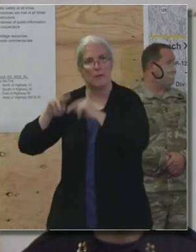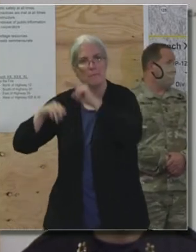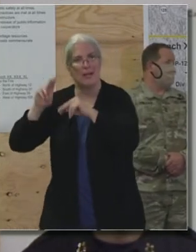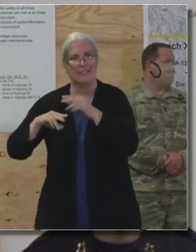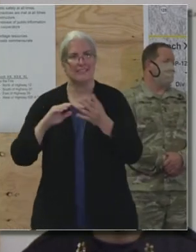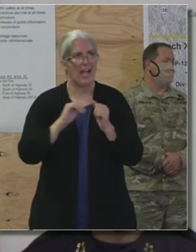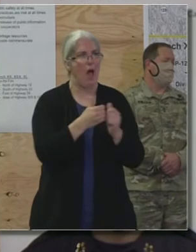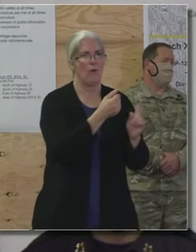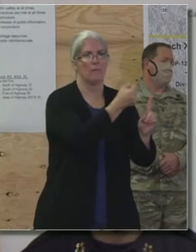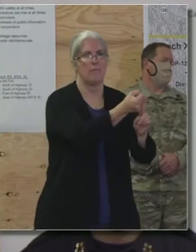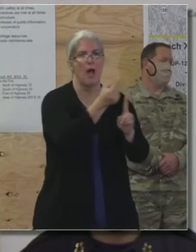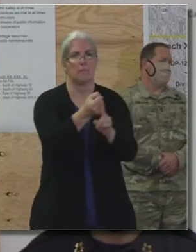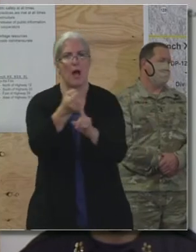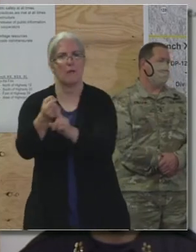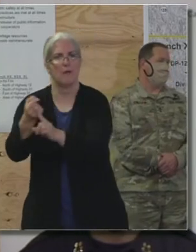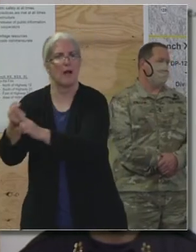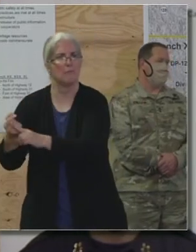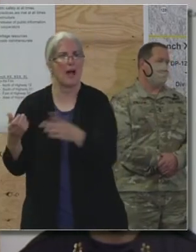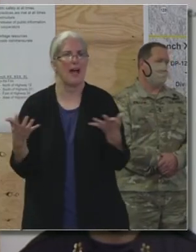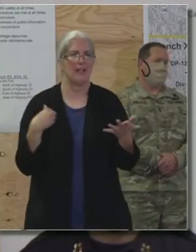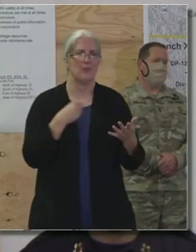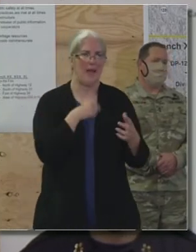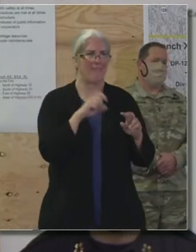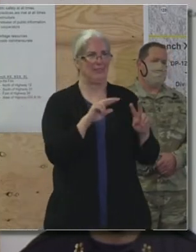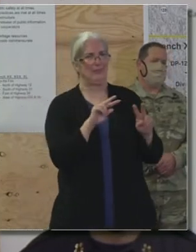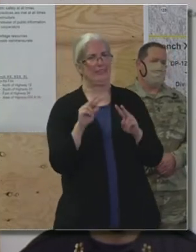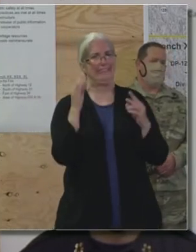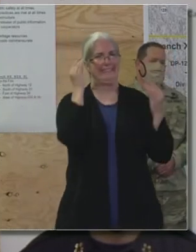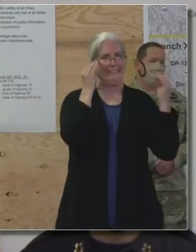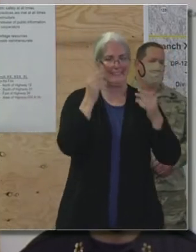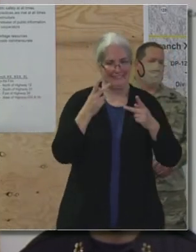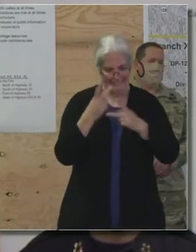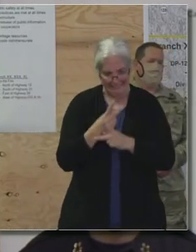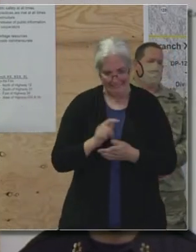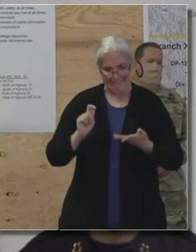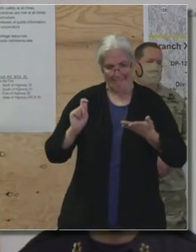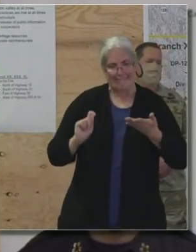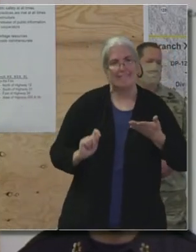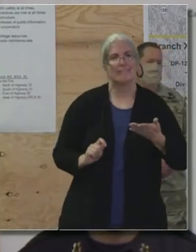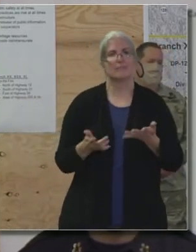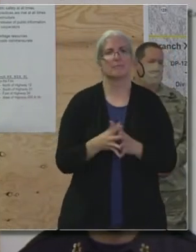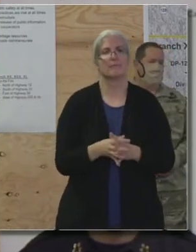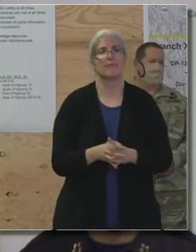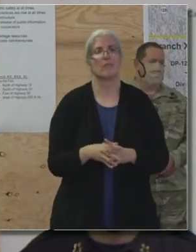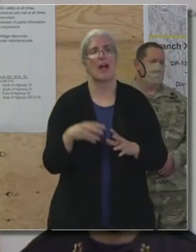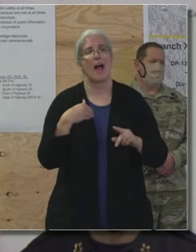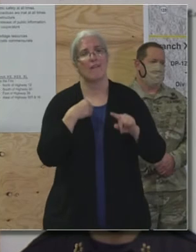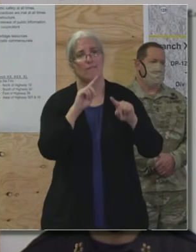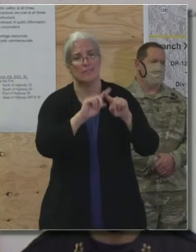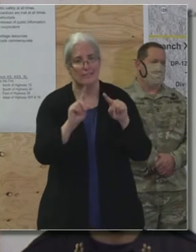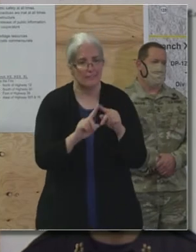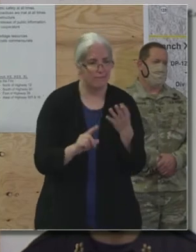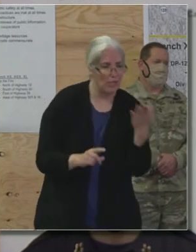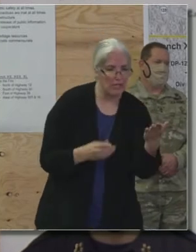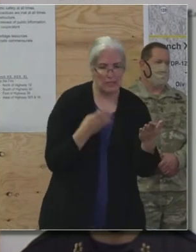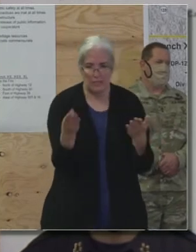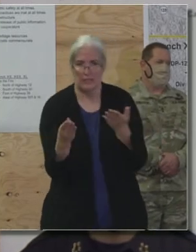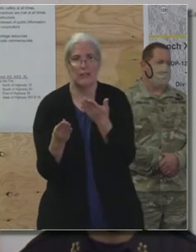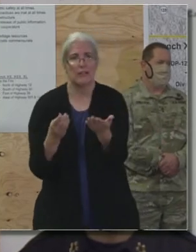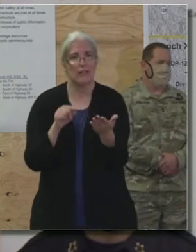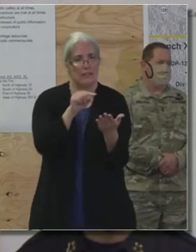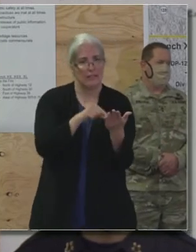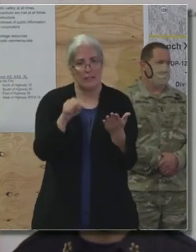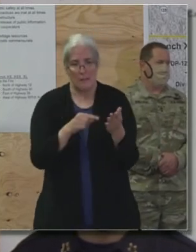nosotros tenemos una infraestructura de escrituras para ser legislados y seguimos logrando progreso para